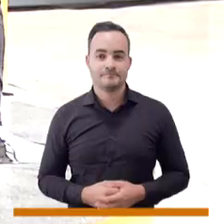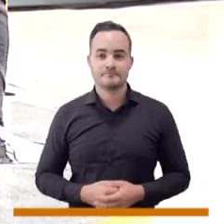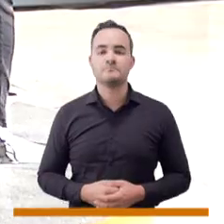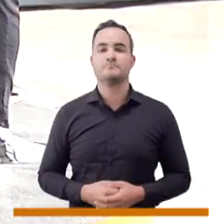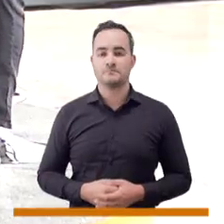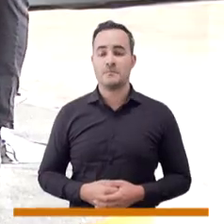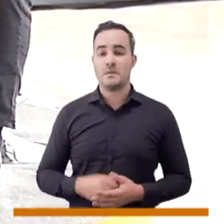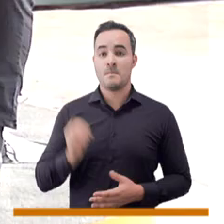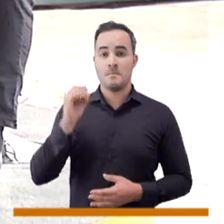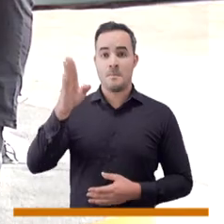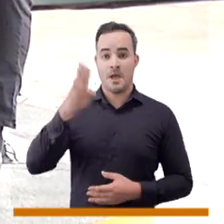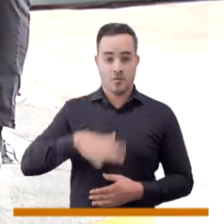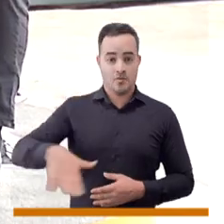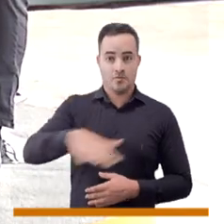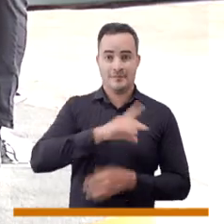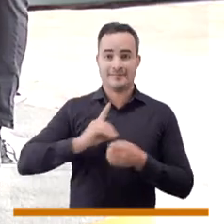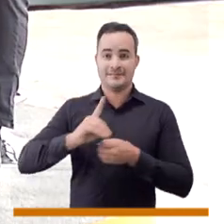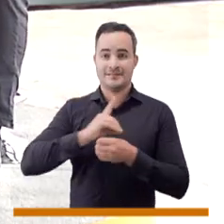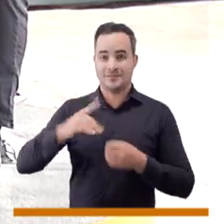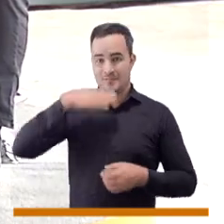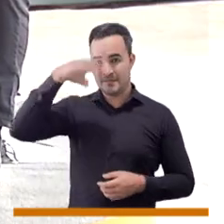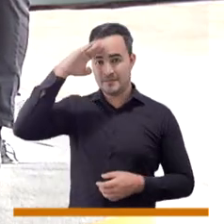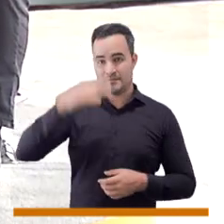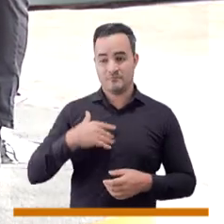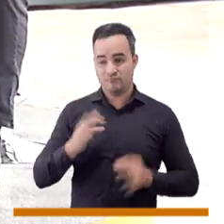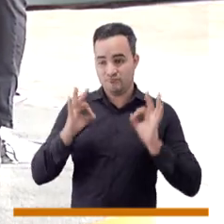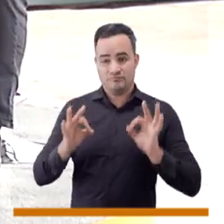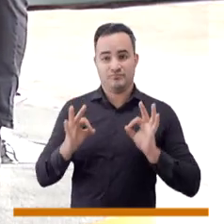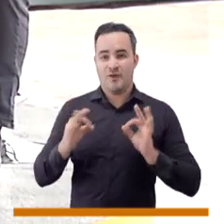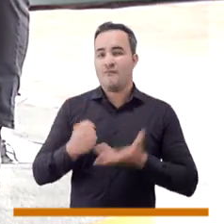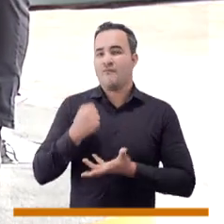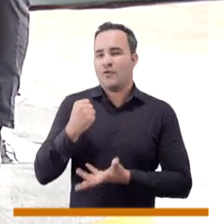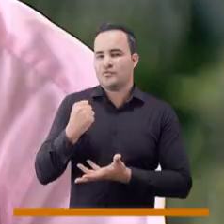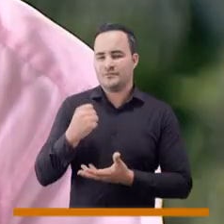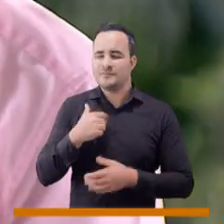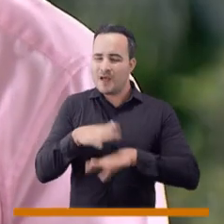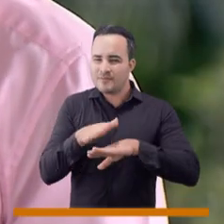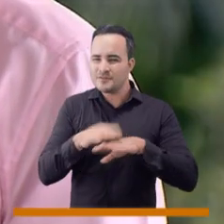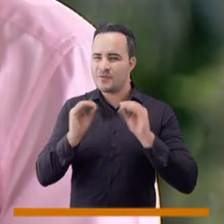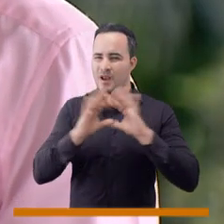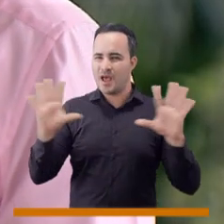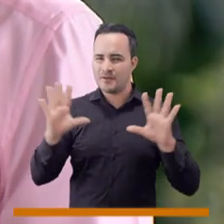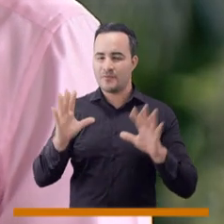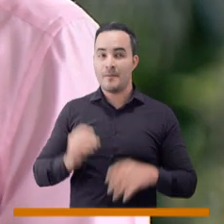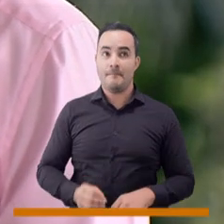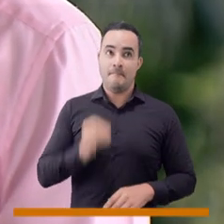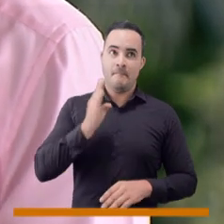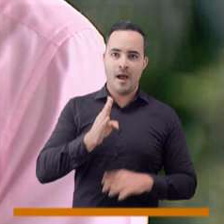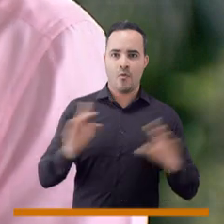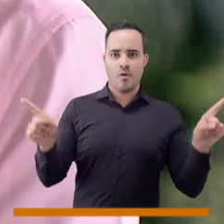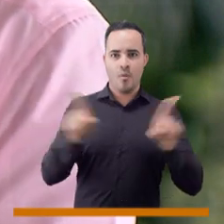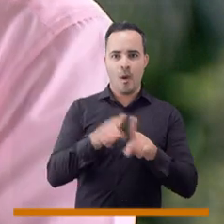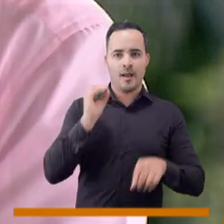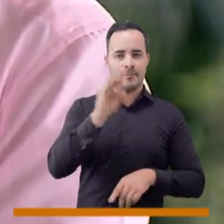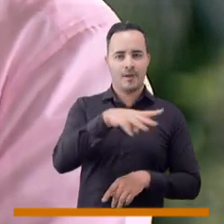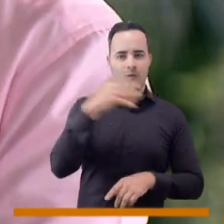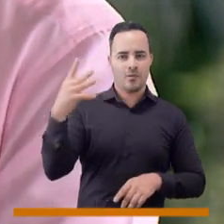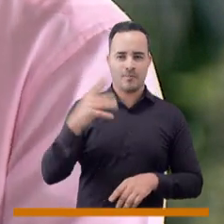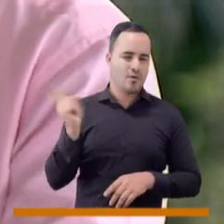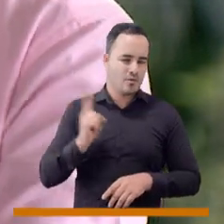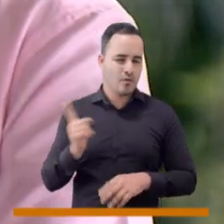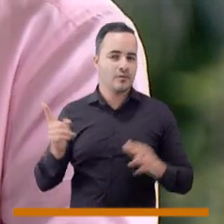proyecto. El proyecto del Banco Distrital de Medellín, que es un fondo, que explicarle a los televidentes que no es un